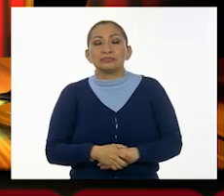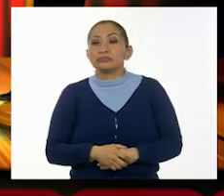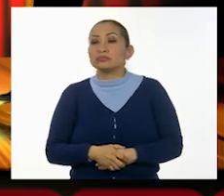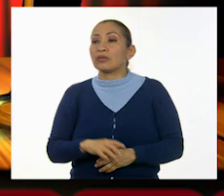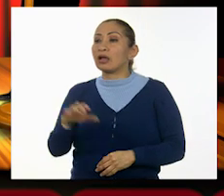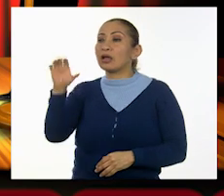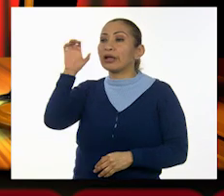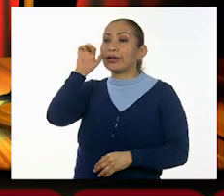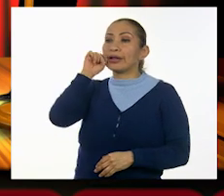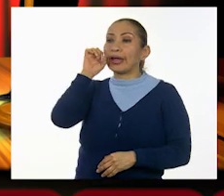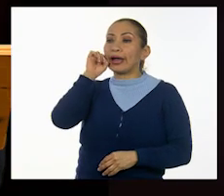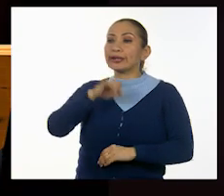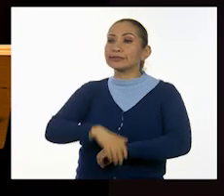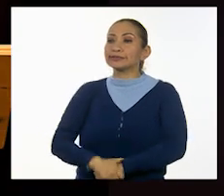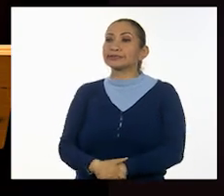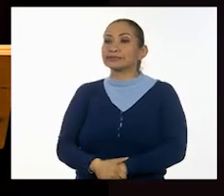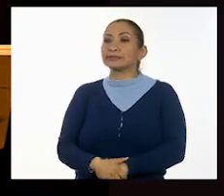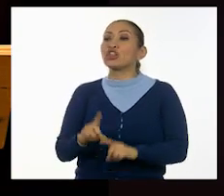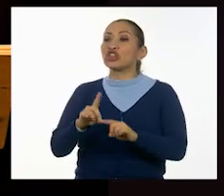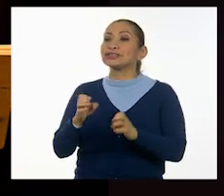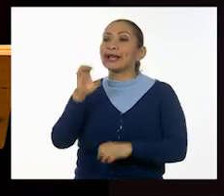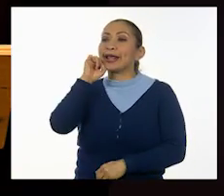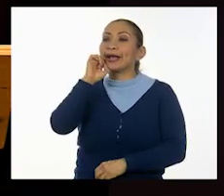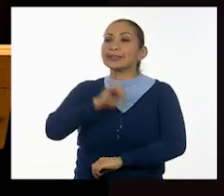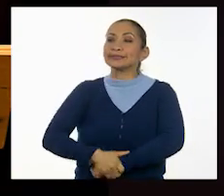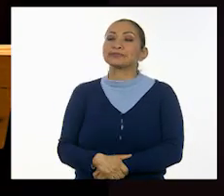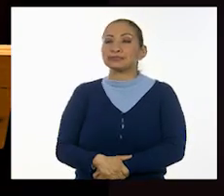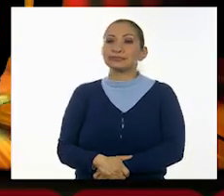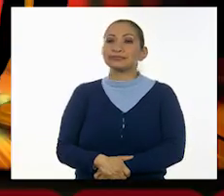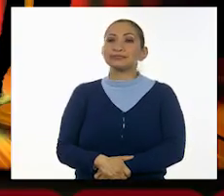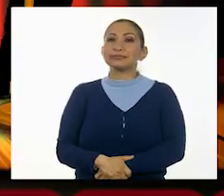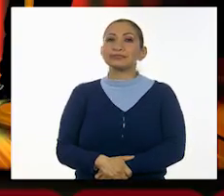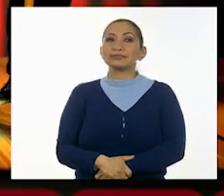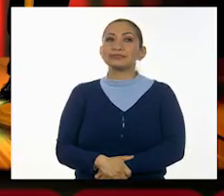Las naranjas. ¿Dónde están las naranjas?